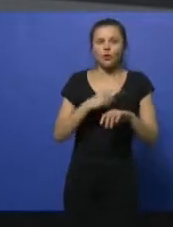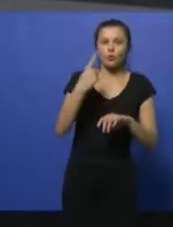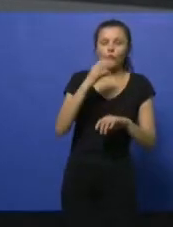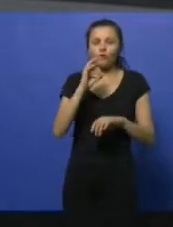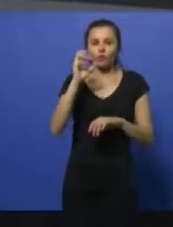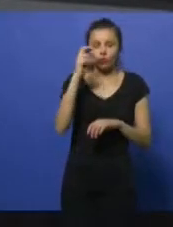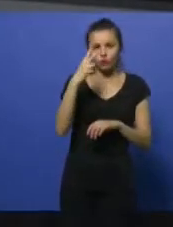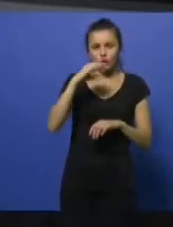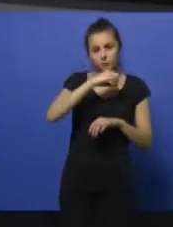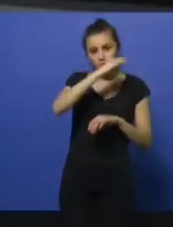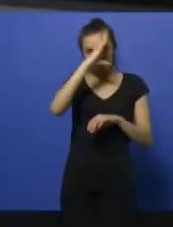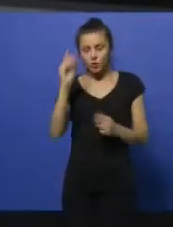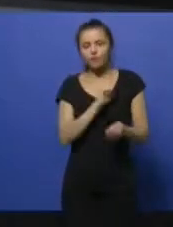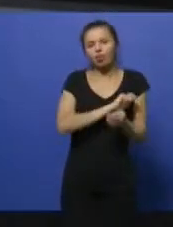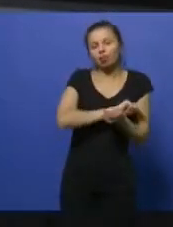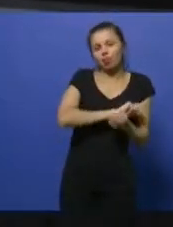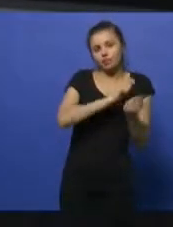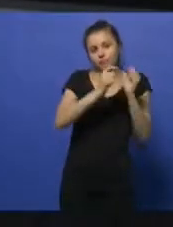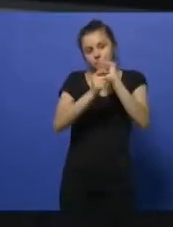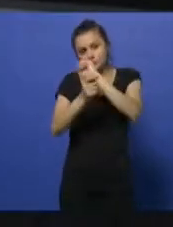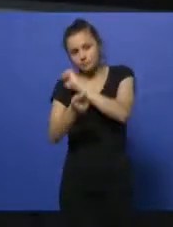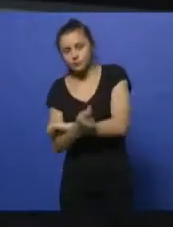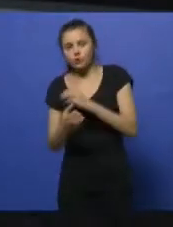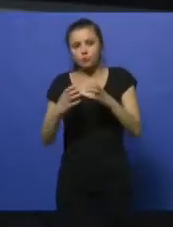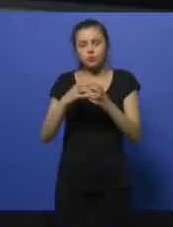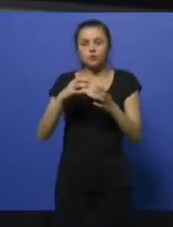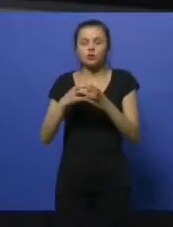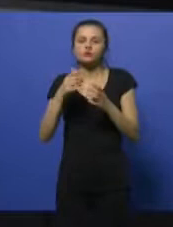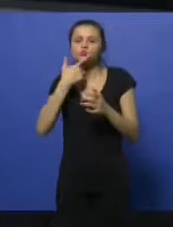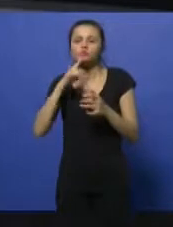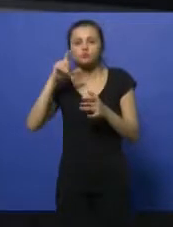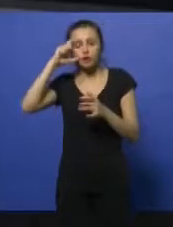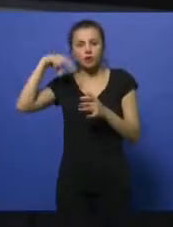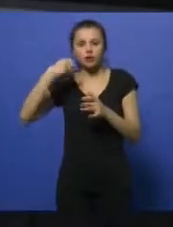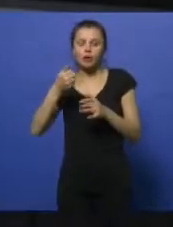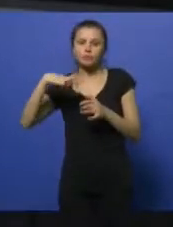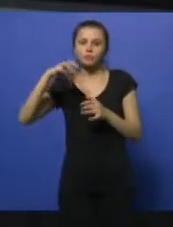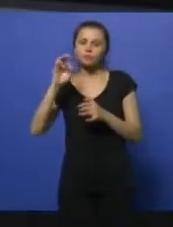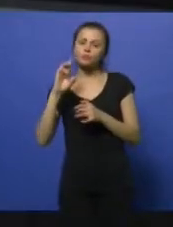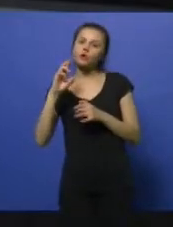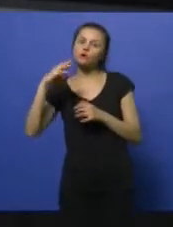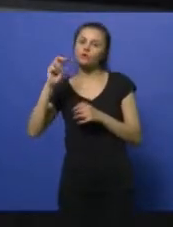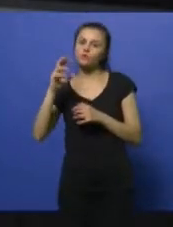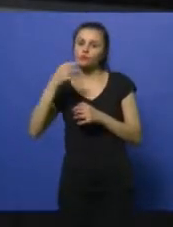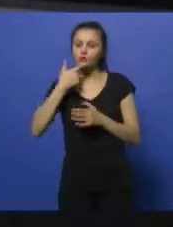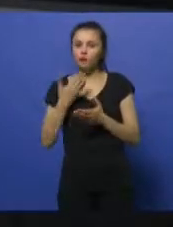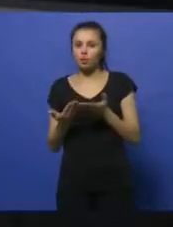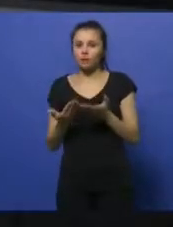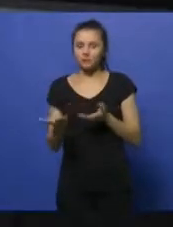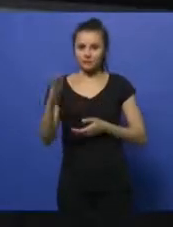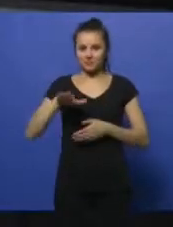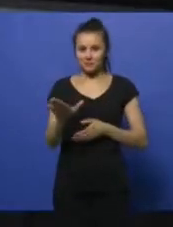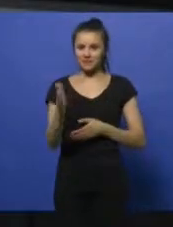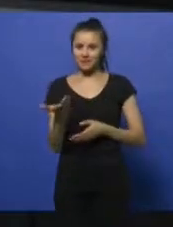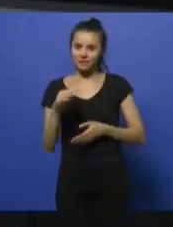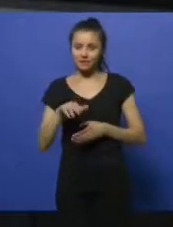ya hacer un cambio de coso, porque los chicos de Suena por Voz tocan todo lo que es cuarteto. Así que, y bueno, y vamos a terminar con una guerra